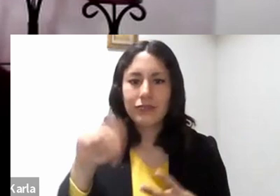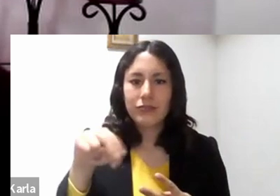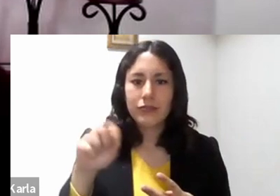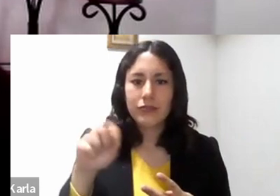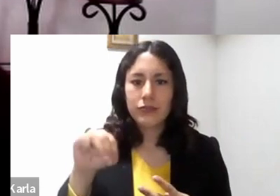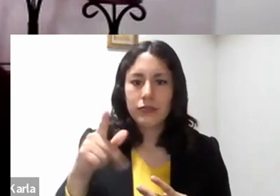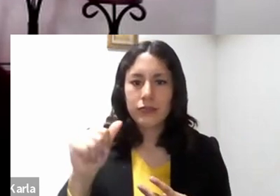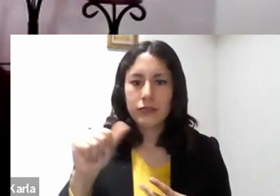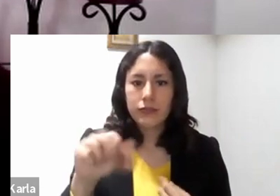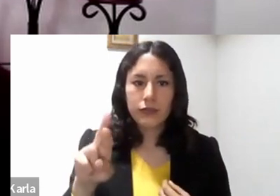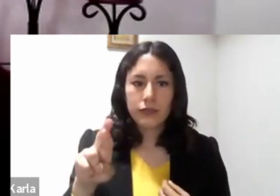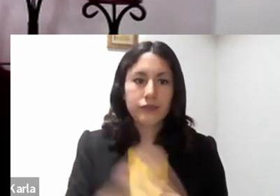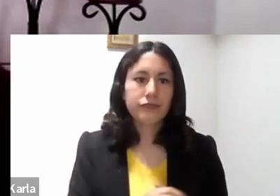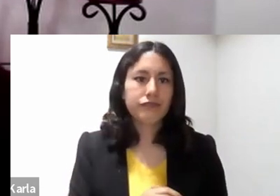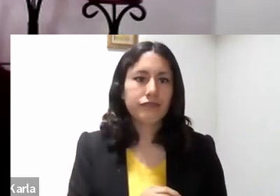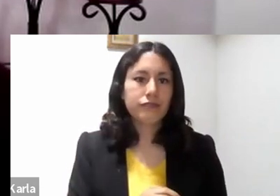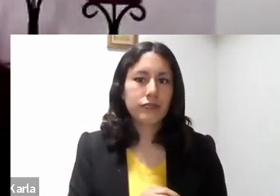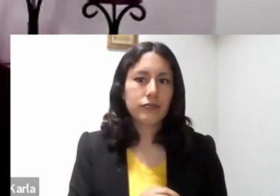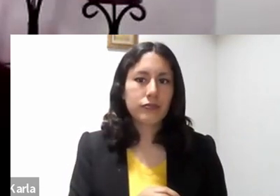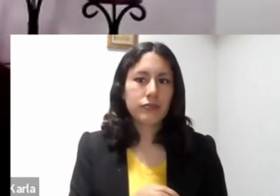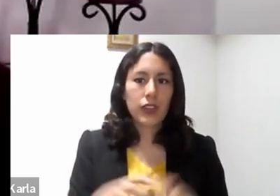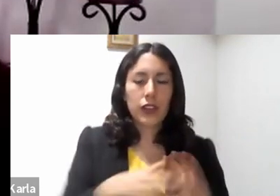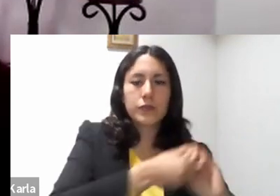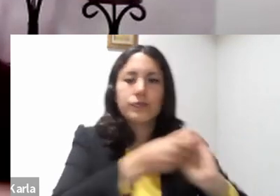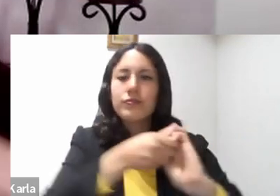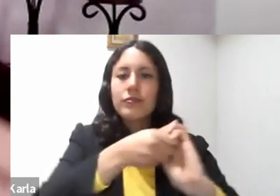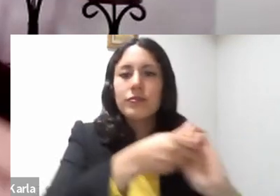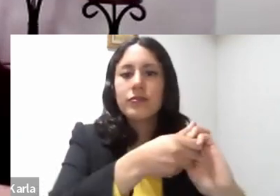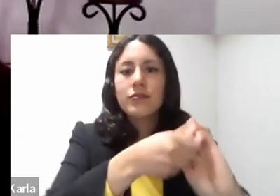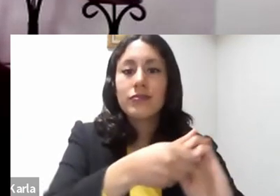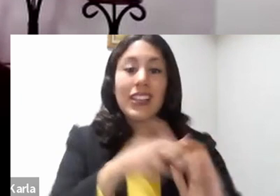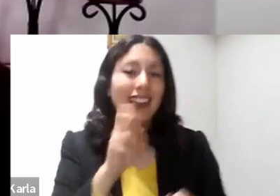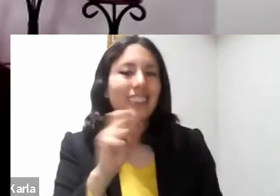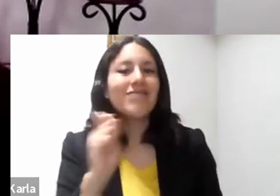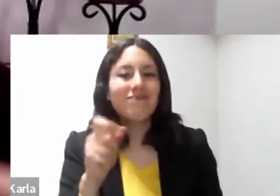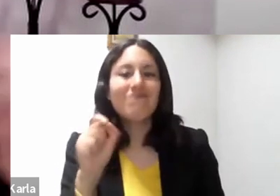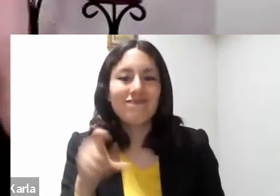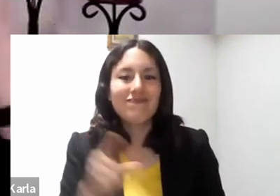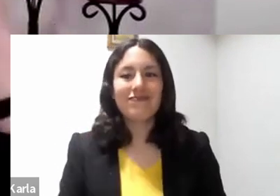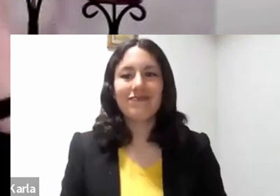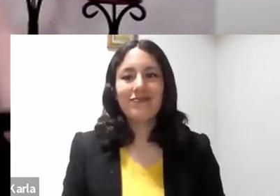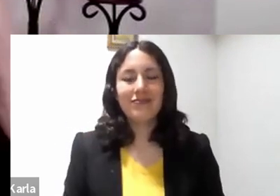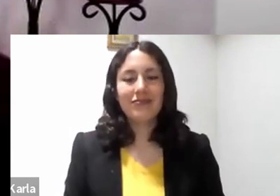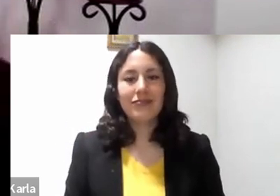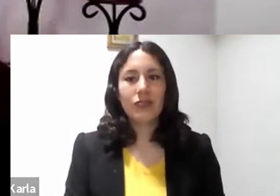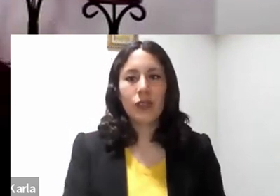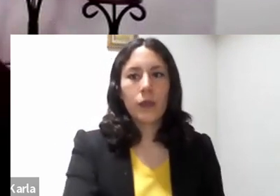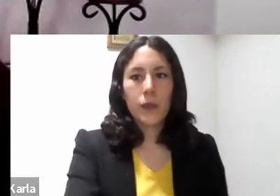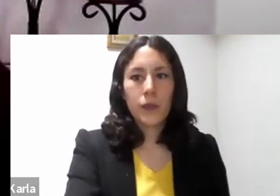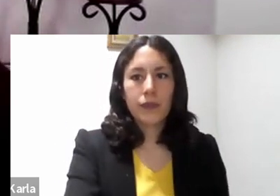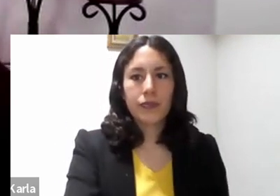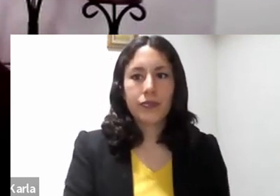caminan eso es la contemplación ahora el problema muchas veces sucede cuando nada más queremos